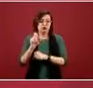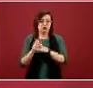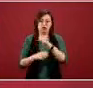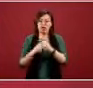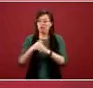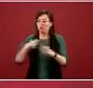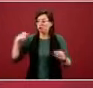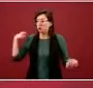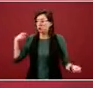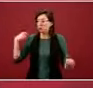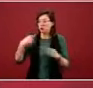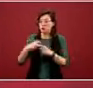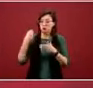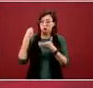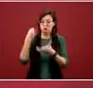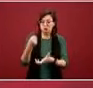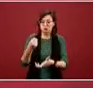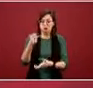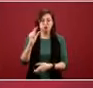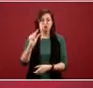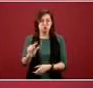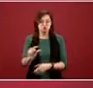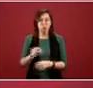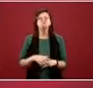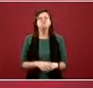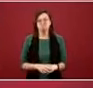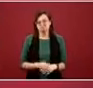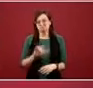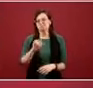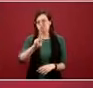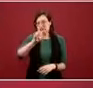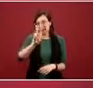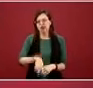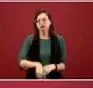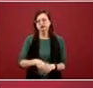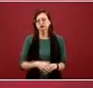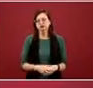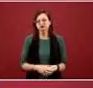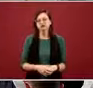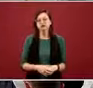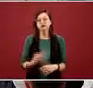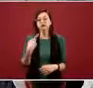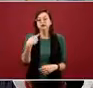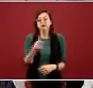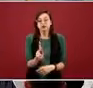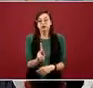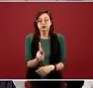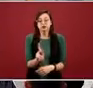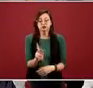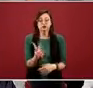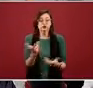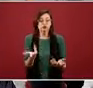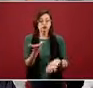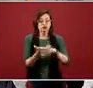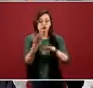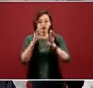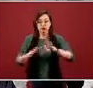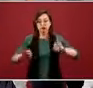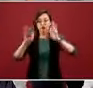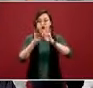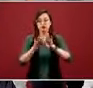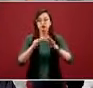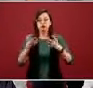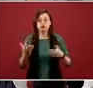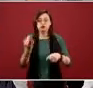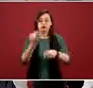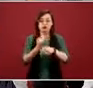años, ha sido bajo, estoy de acuerdo, lo hemos comentado, ha sido bajo. Ahora, lo que sí me parece que es muy importante es que usted no meta